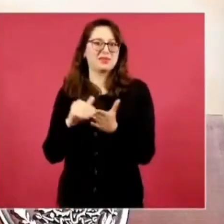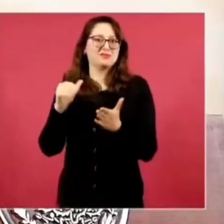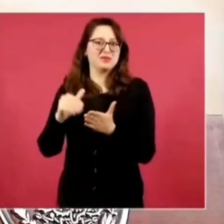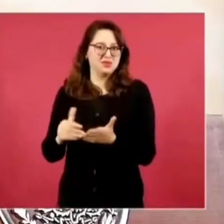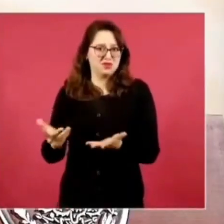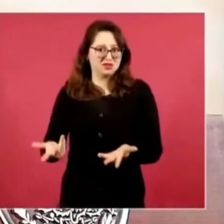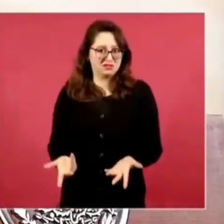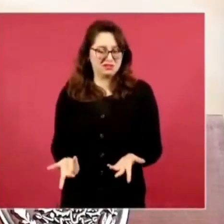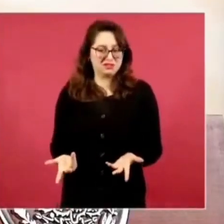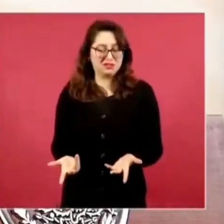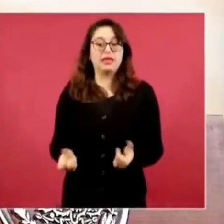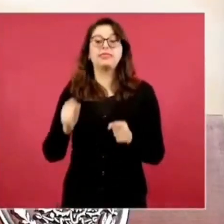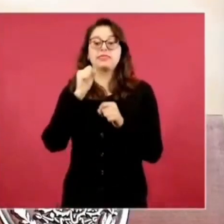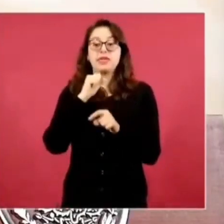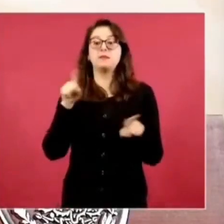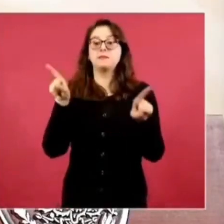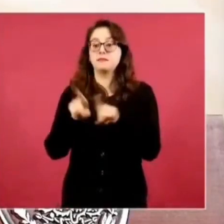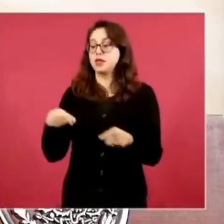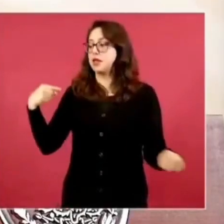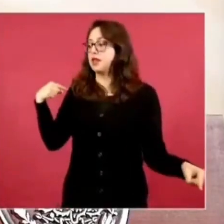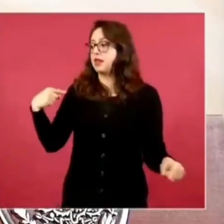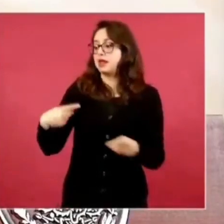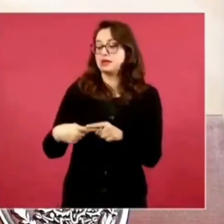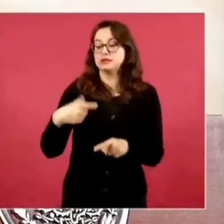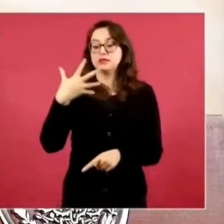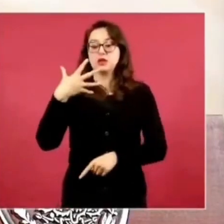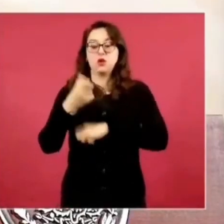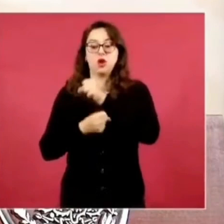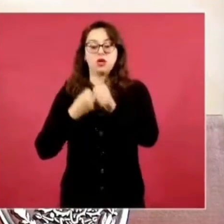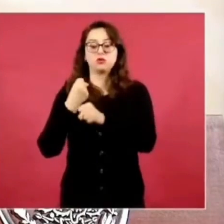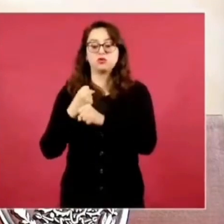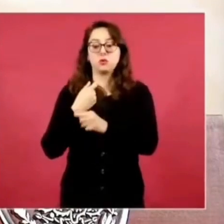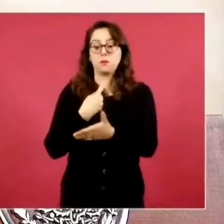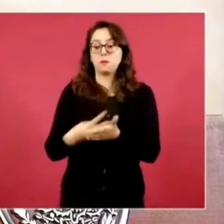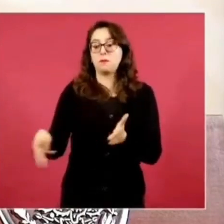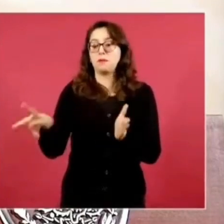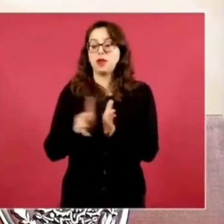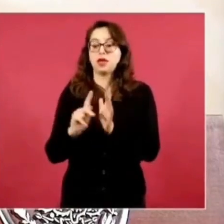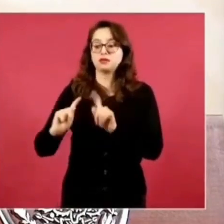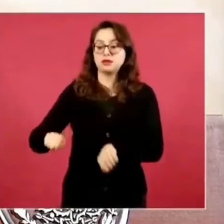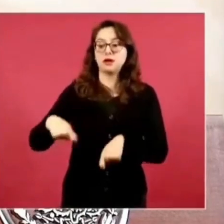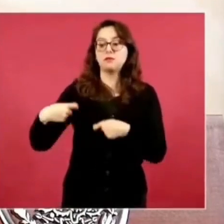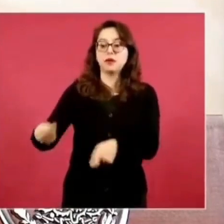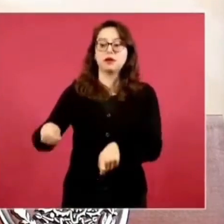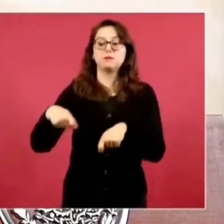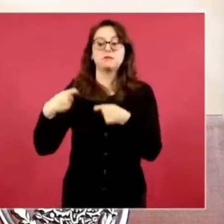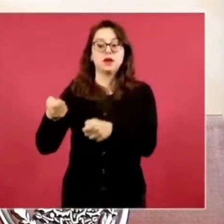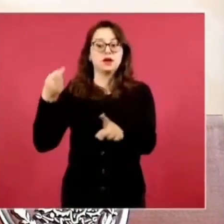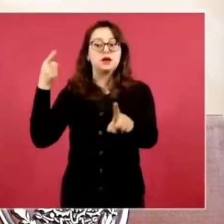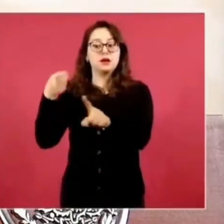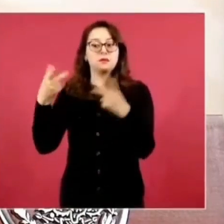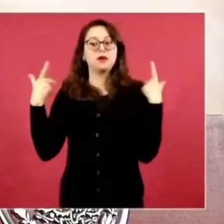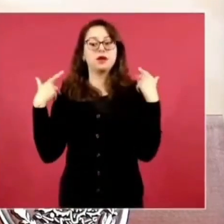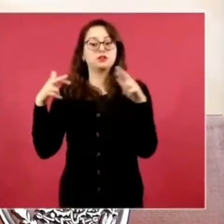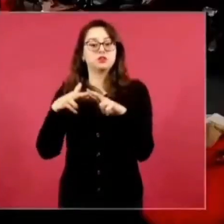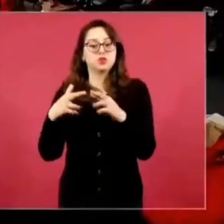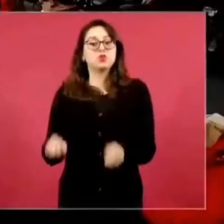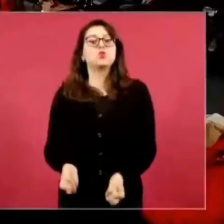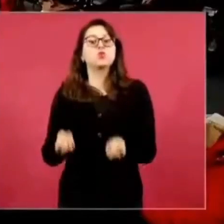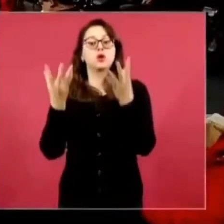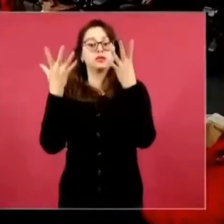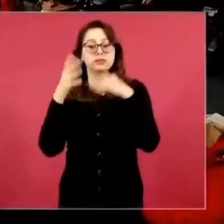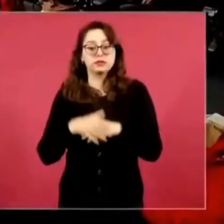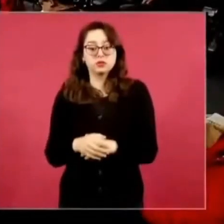el tiempo que se lleve en el gobierno. Y estamos muy